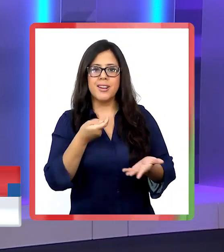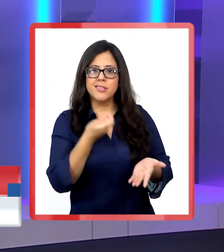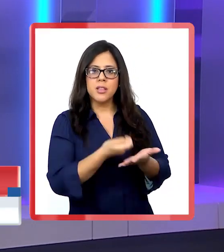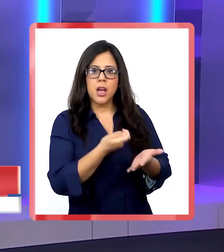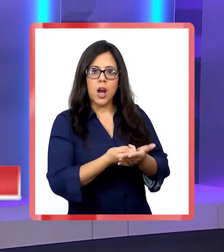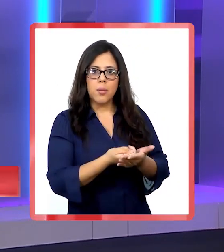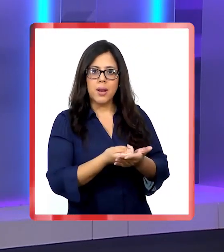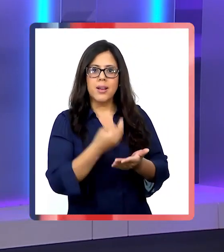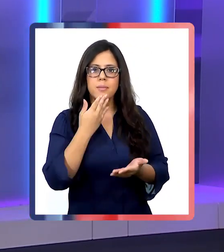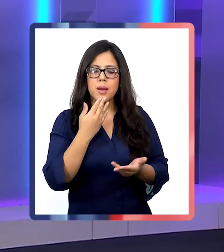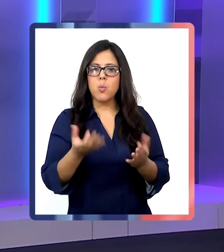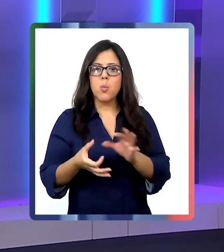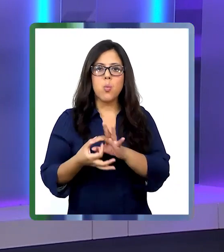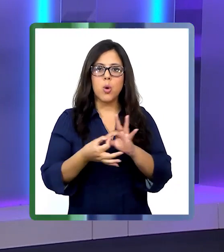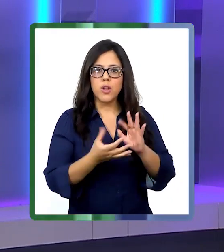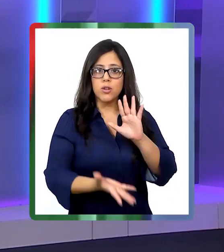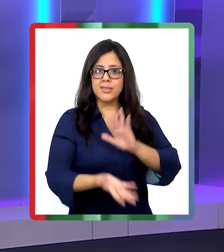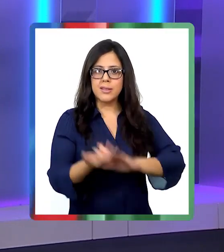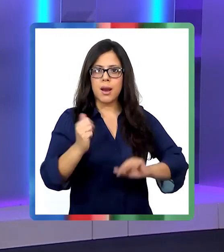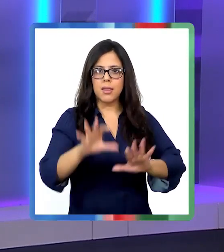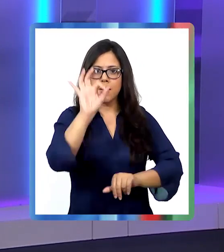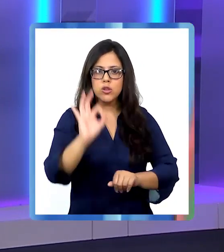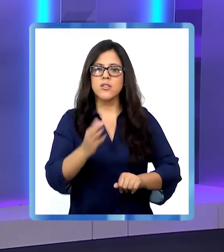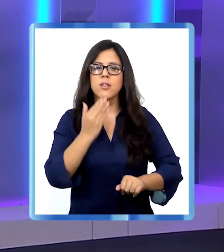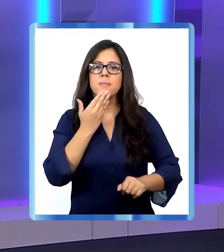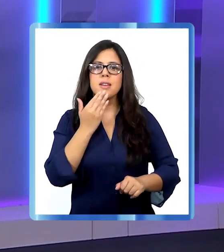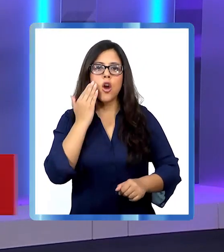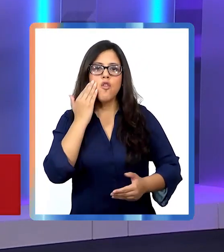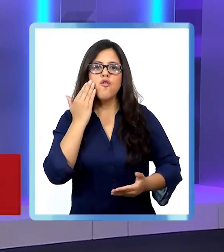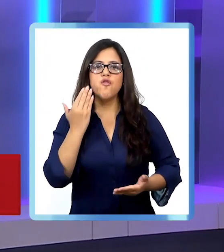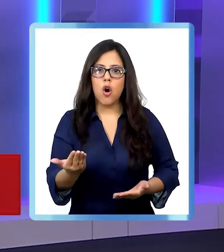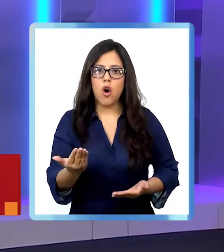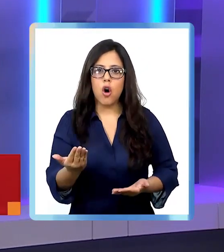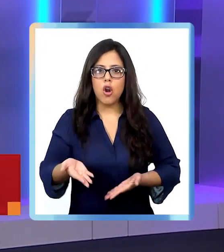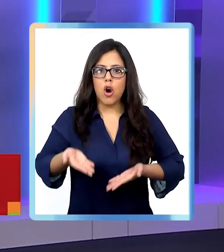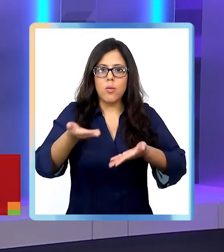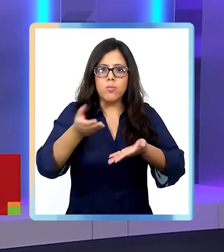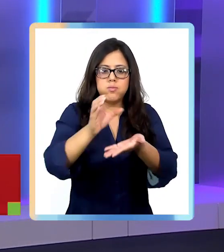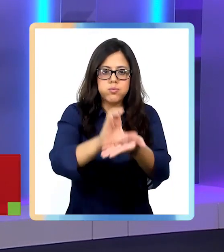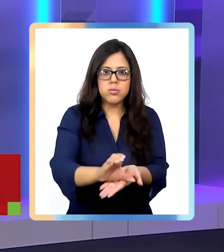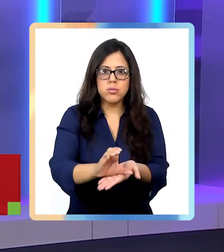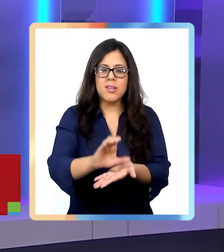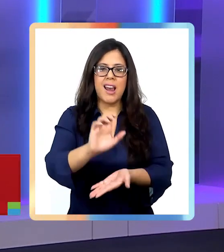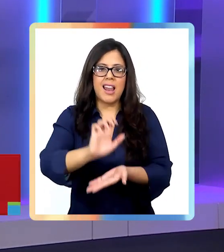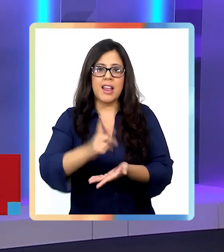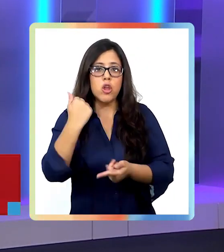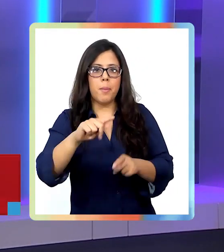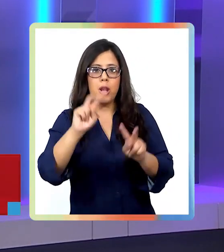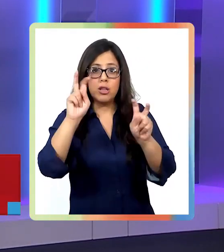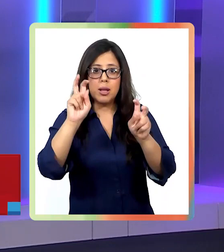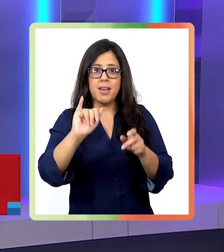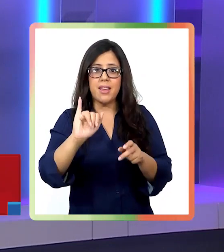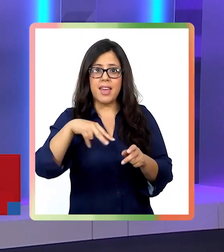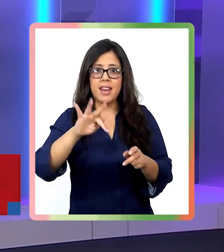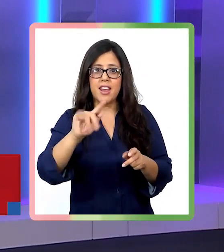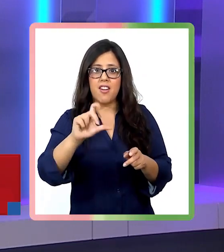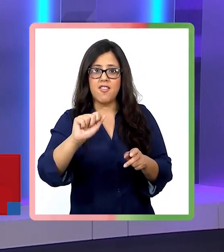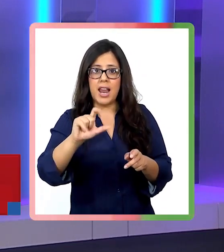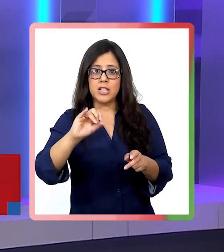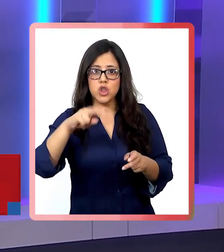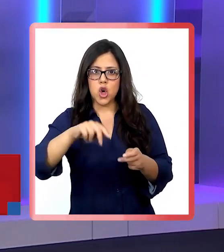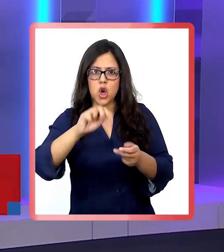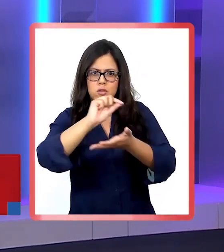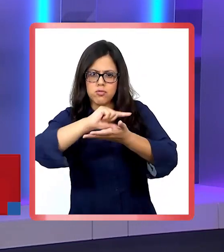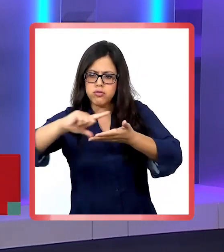también, producto de los retiros del 10% y los bonos que ha entregado el Estado. Pero la inflación se ha disparado y eso obligó al